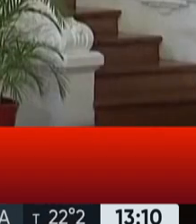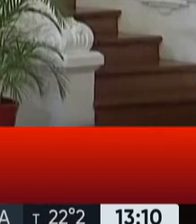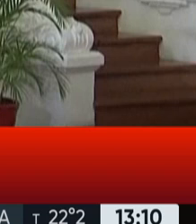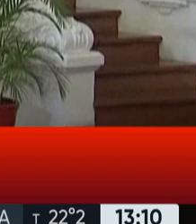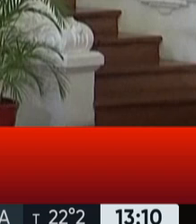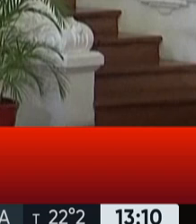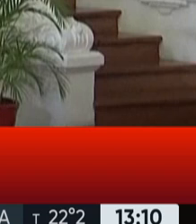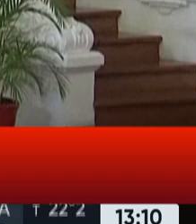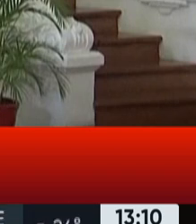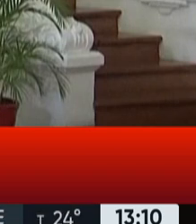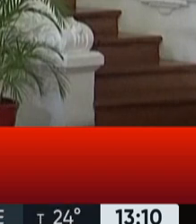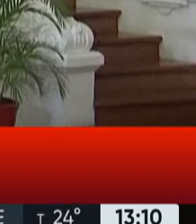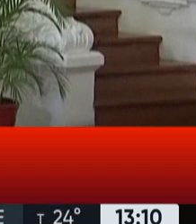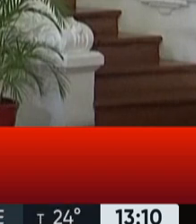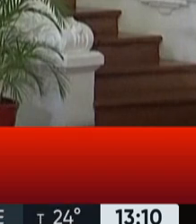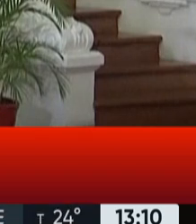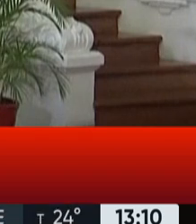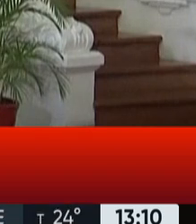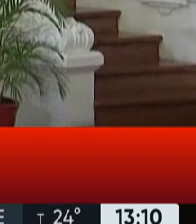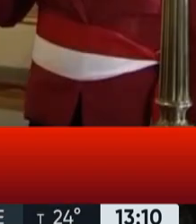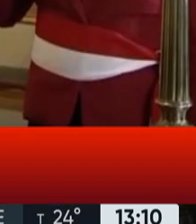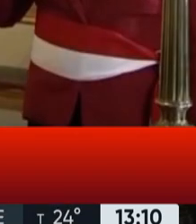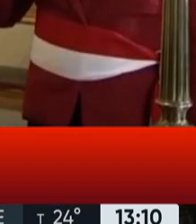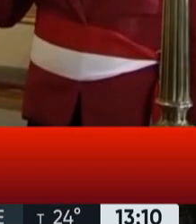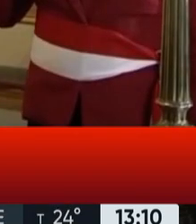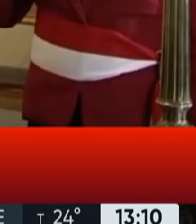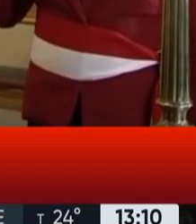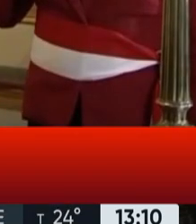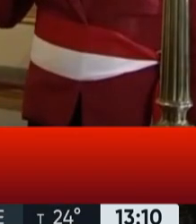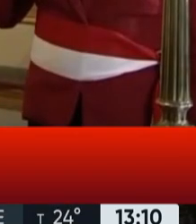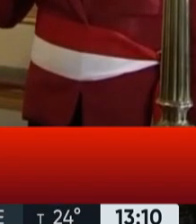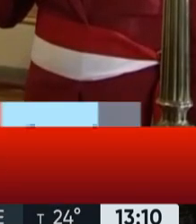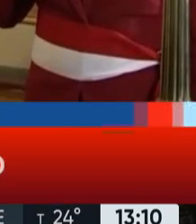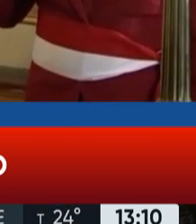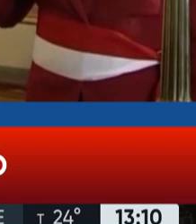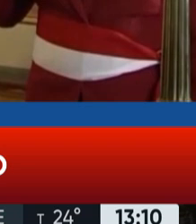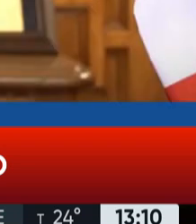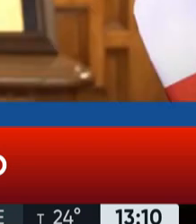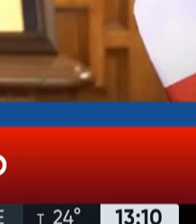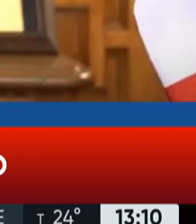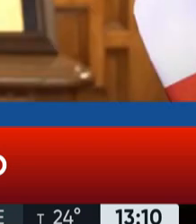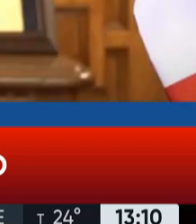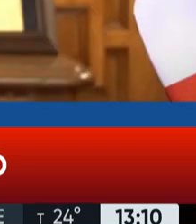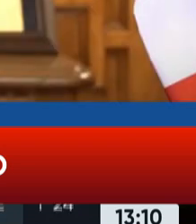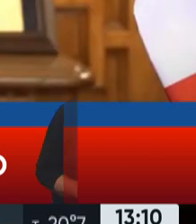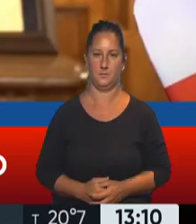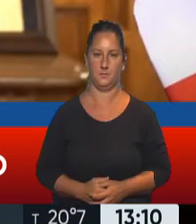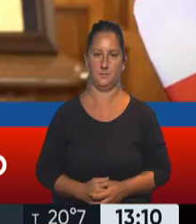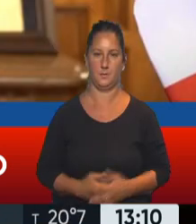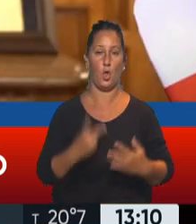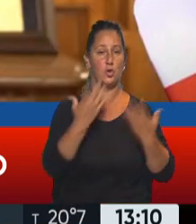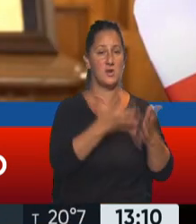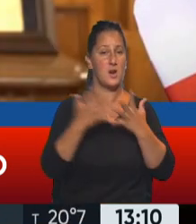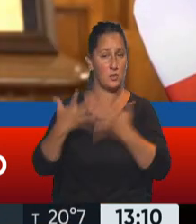fue el ministro del Interior, Avelino Guillén. 2 días después, lo siguió la presidenta del Consejo de Ministros, Mirta Vázquez. En medio de